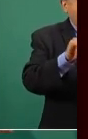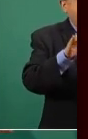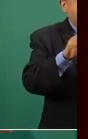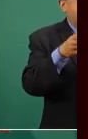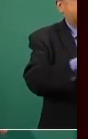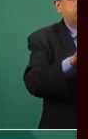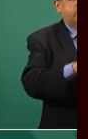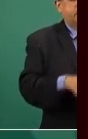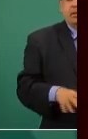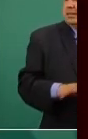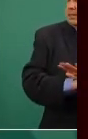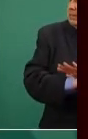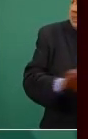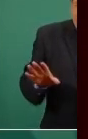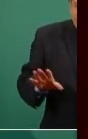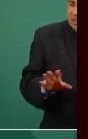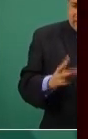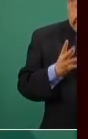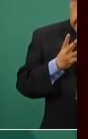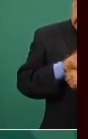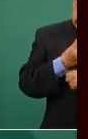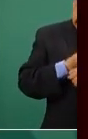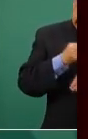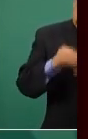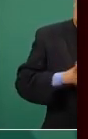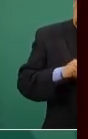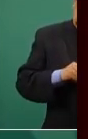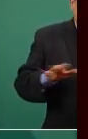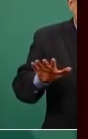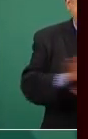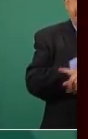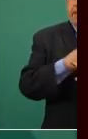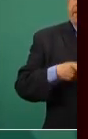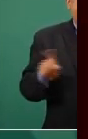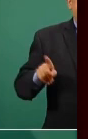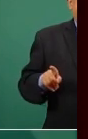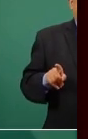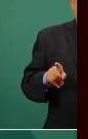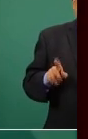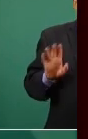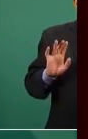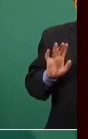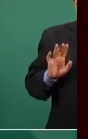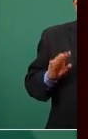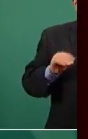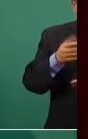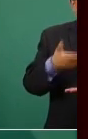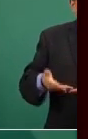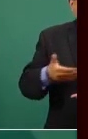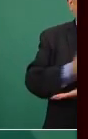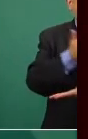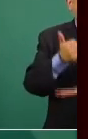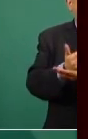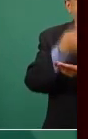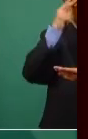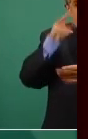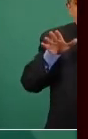se resolvió ya sin cerrar el aeropuerto actual